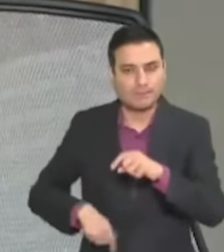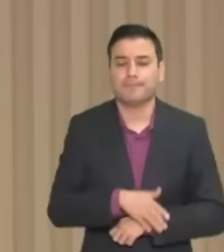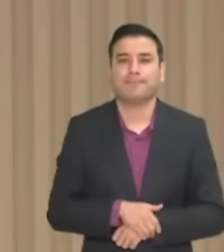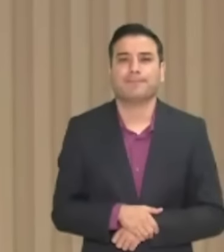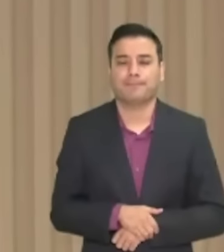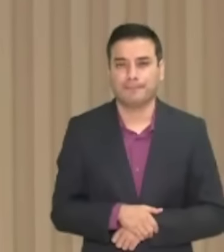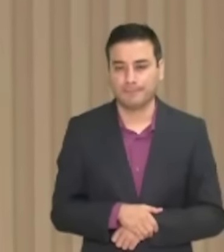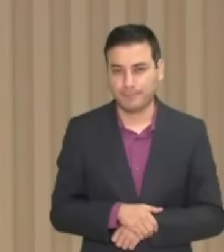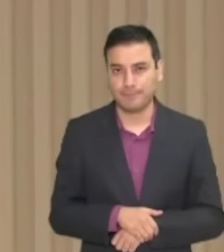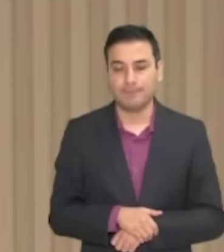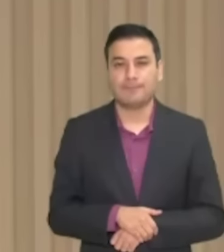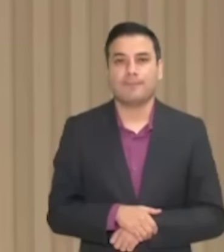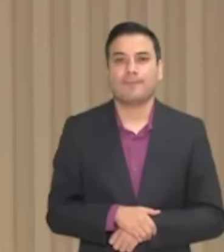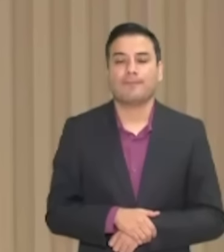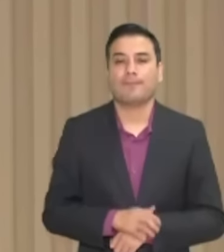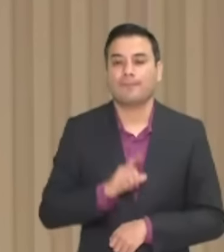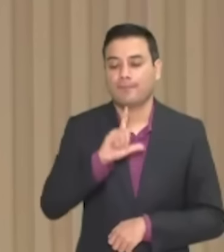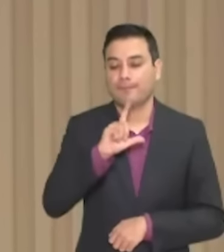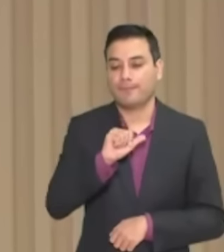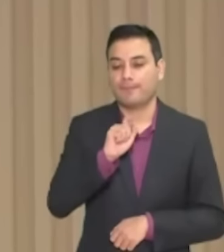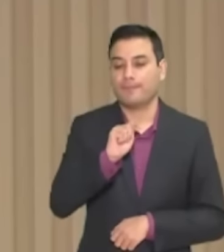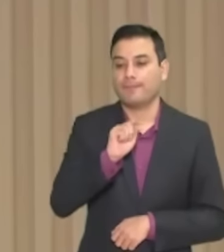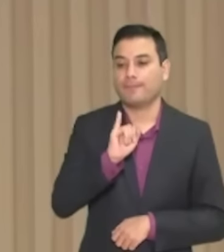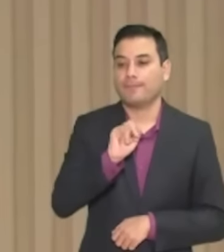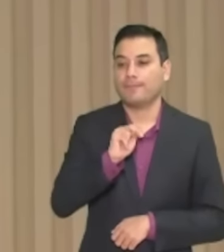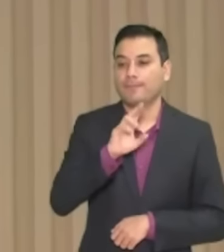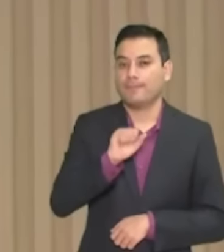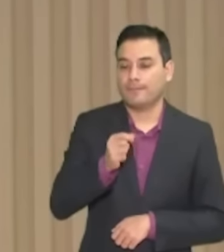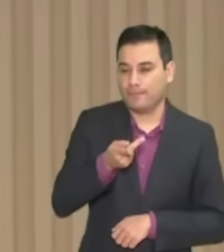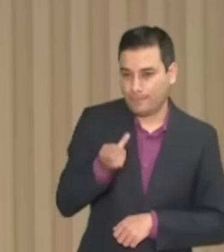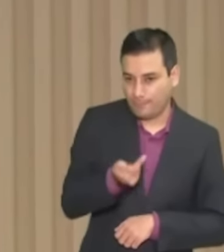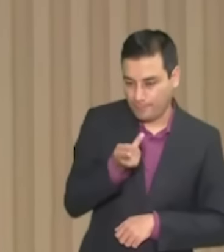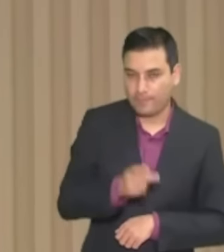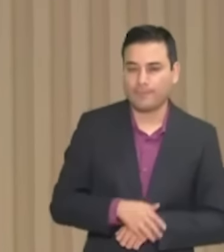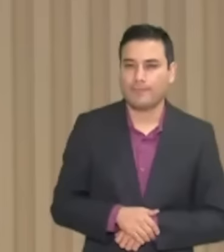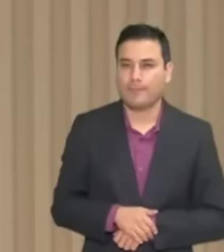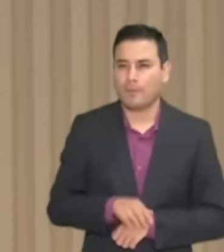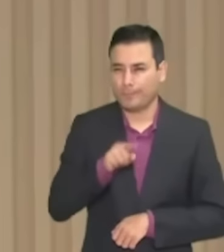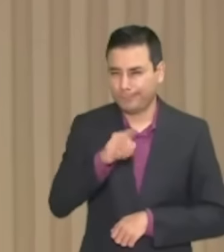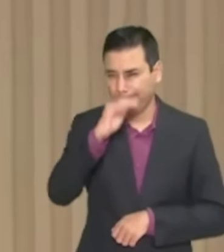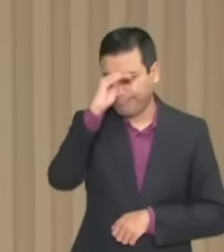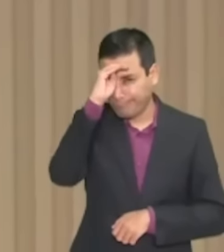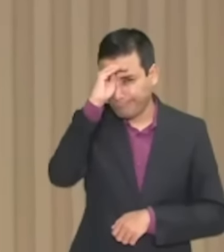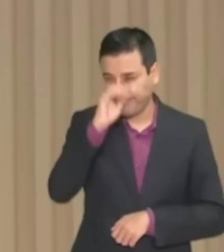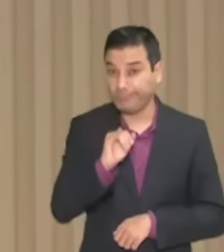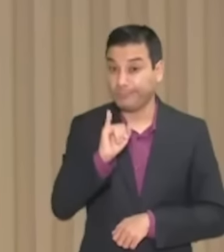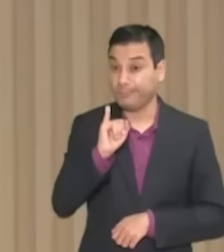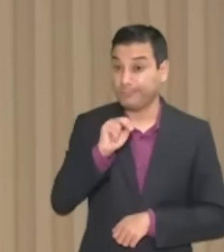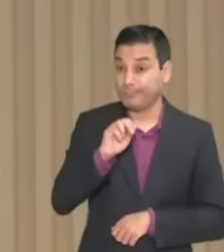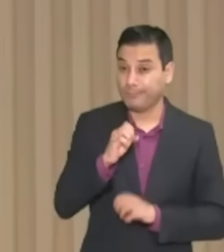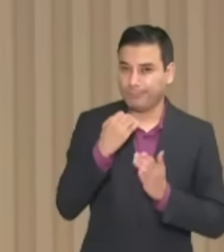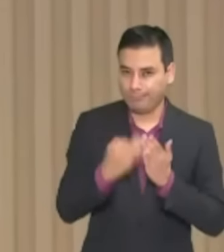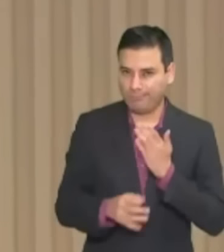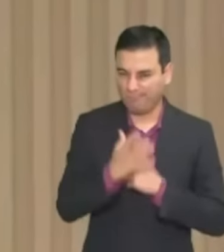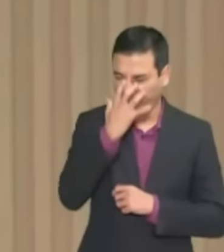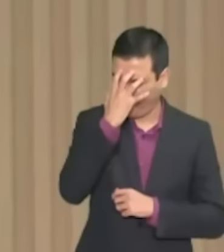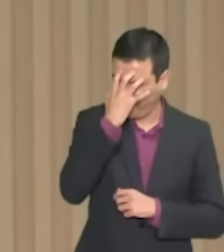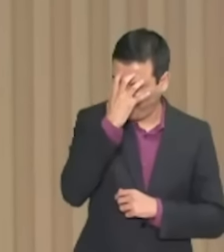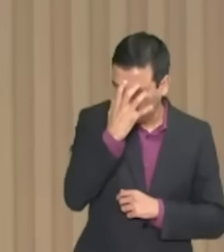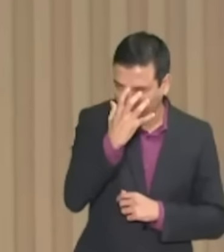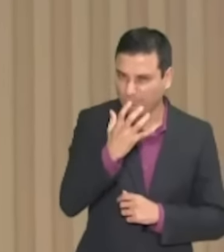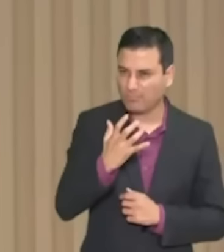Gracias. Latinus me pregunta, ¿cree que el INE le faltó fuerza para cancelar las